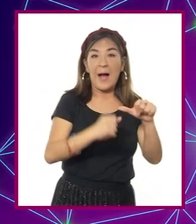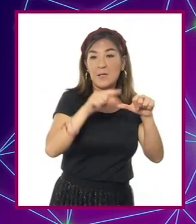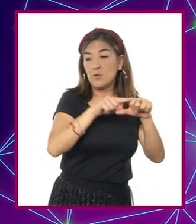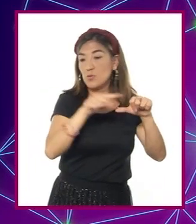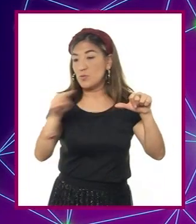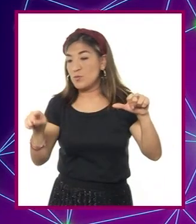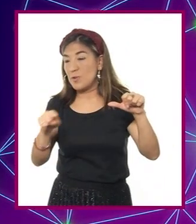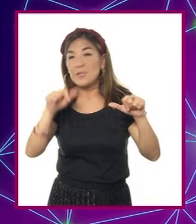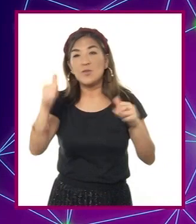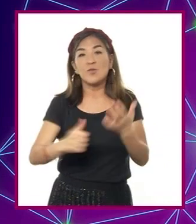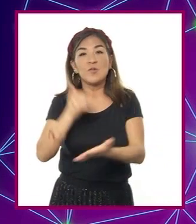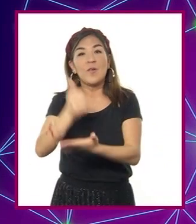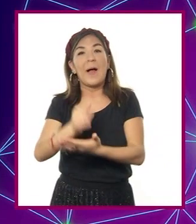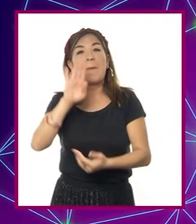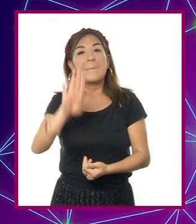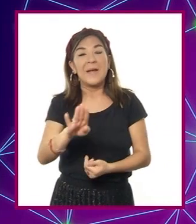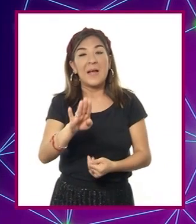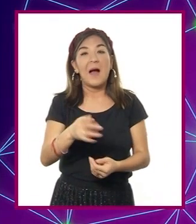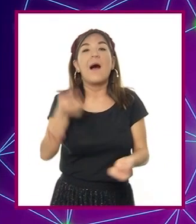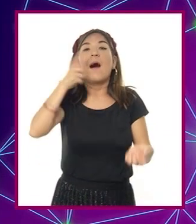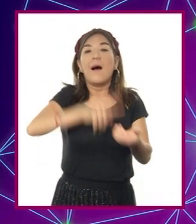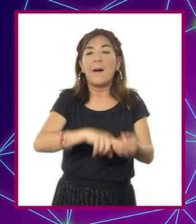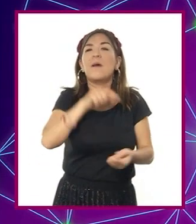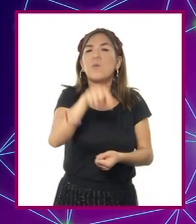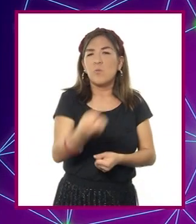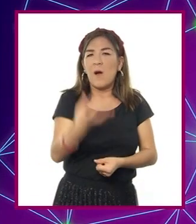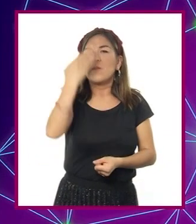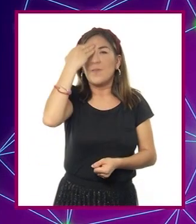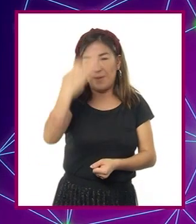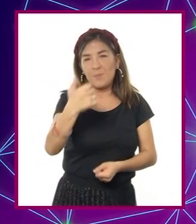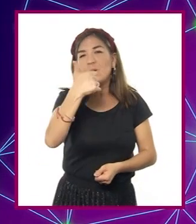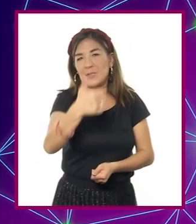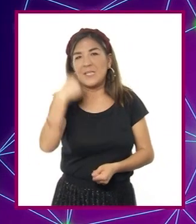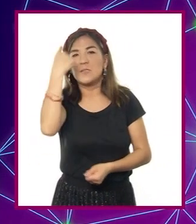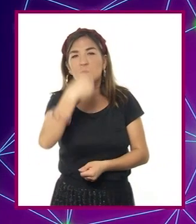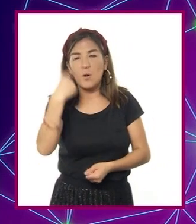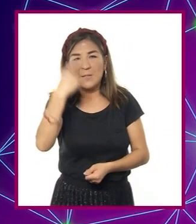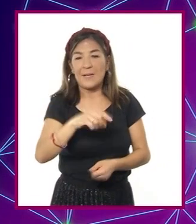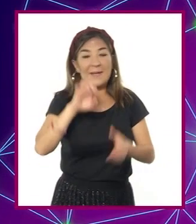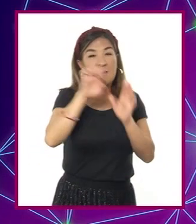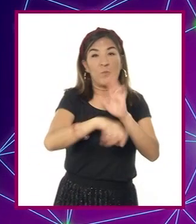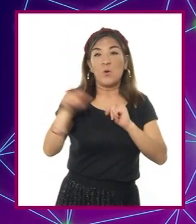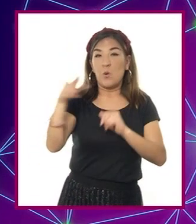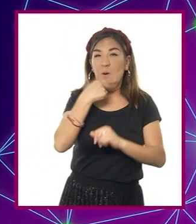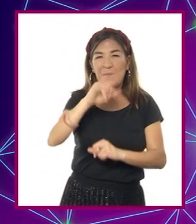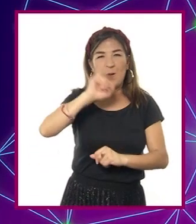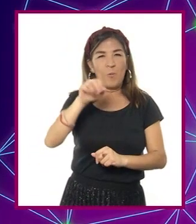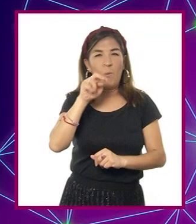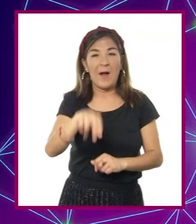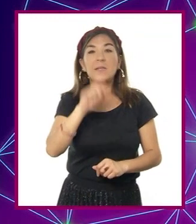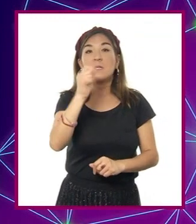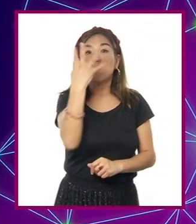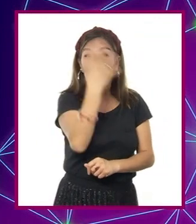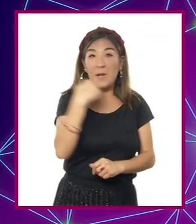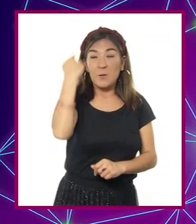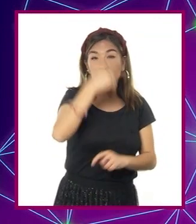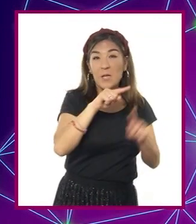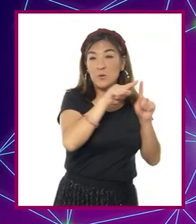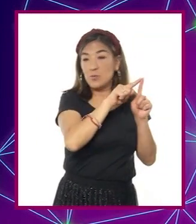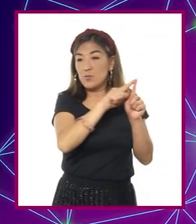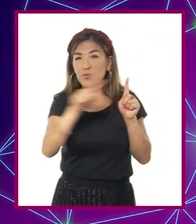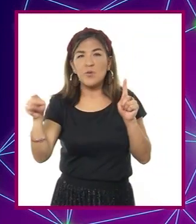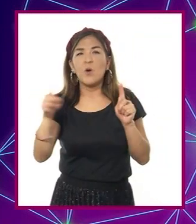6 horas. Si Juan quisiera realizar ese mismo recorrido en 4 horas, ¿a qué